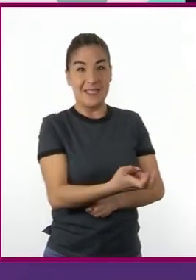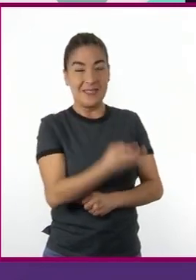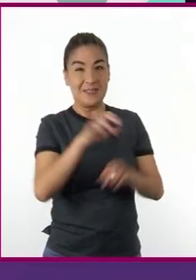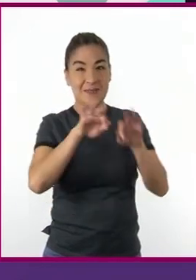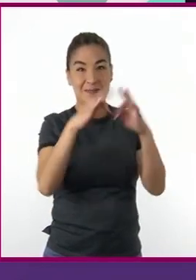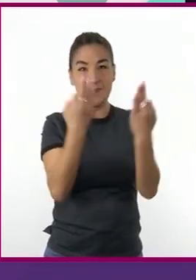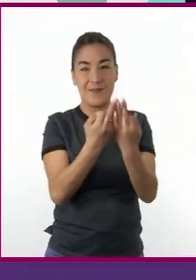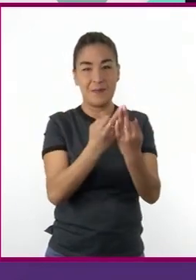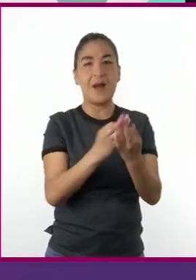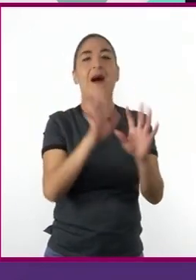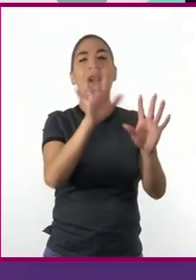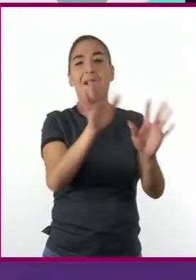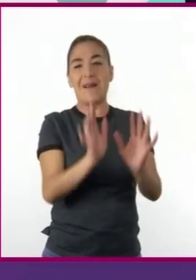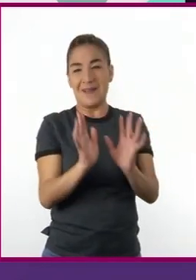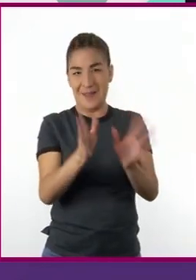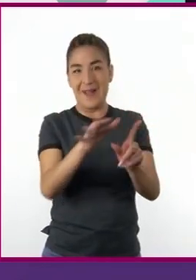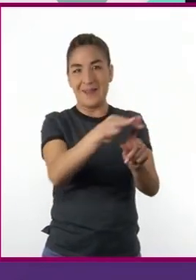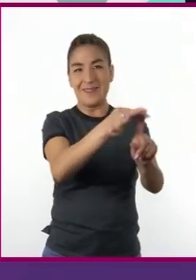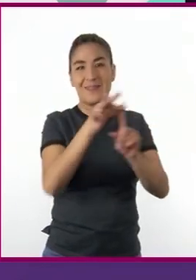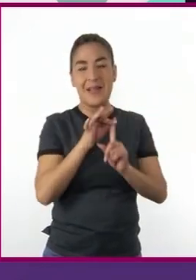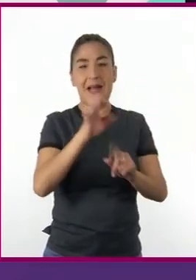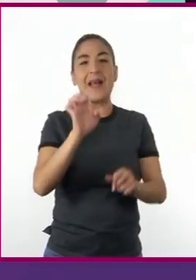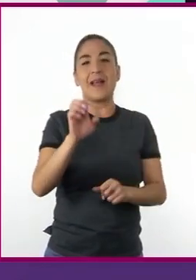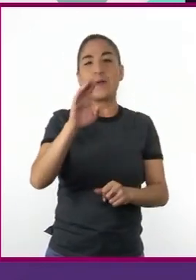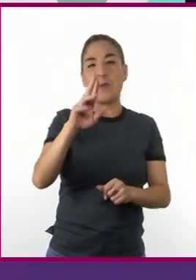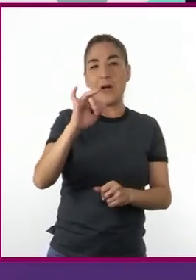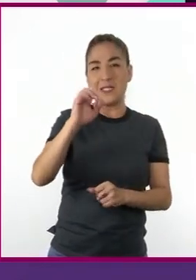ya encontramos el primer valor de la ecuación.